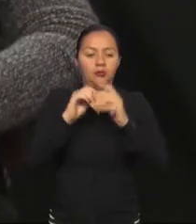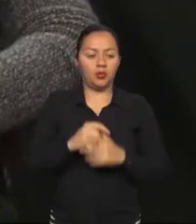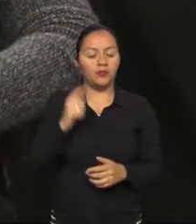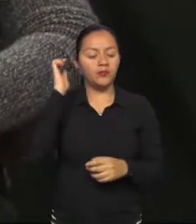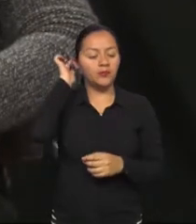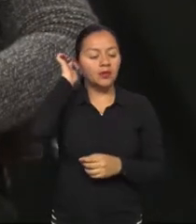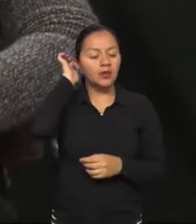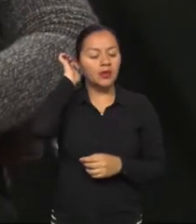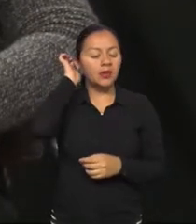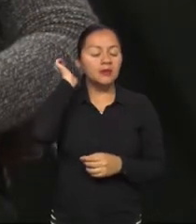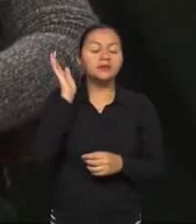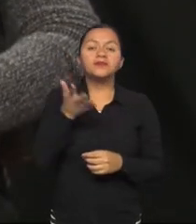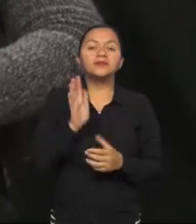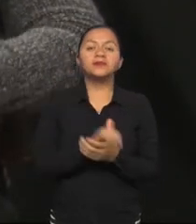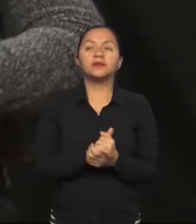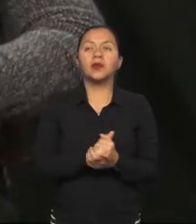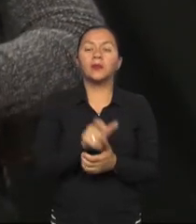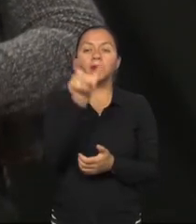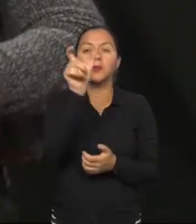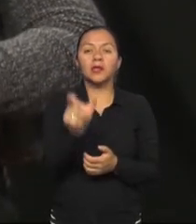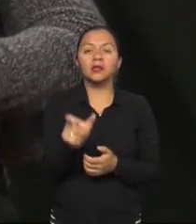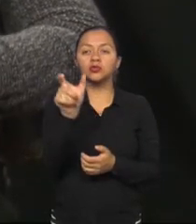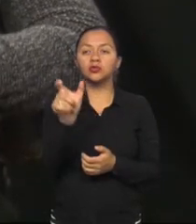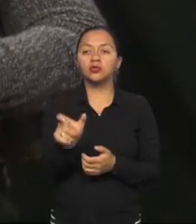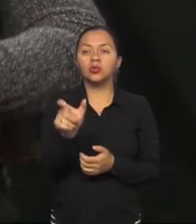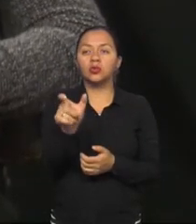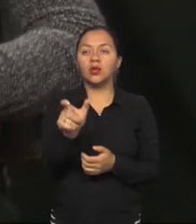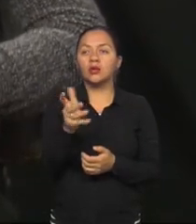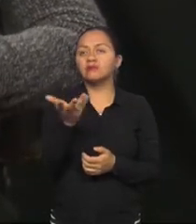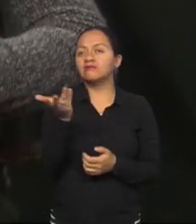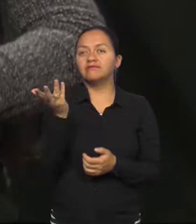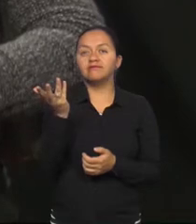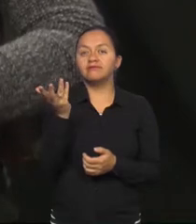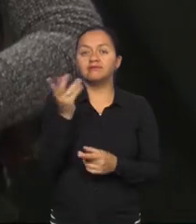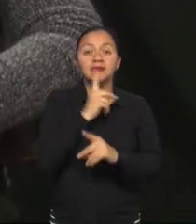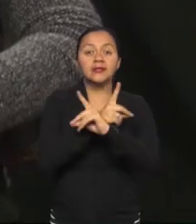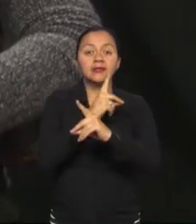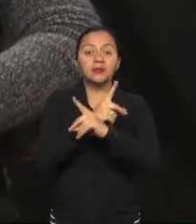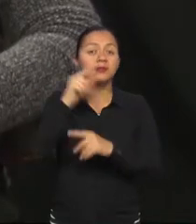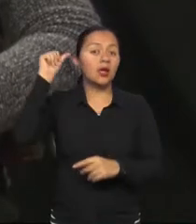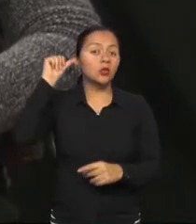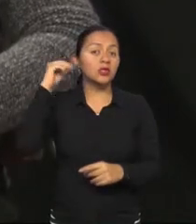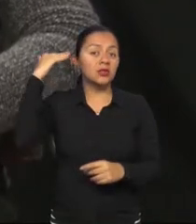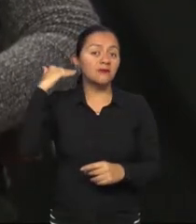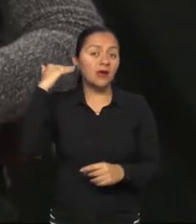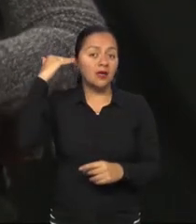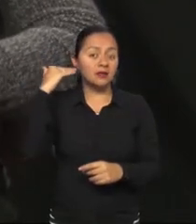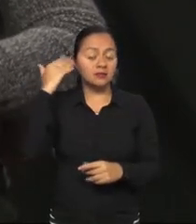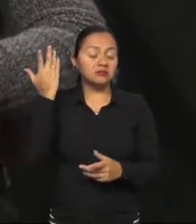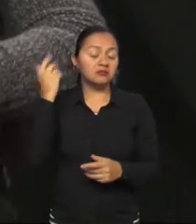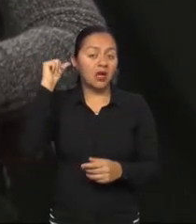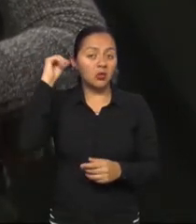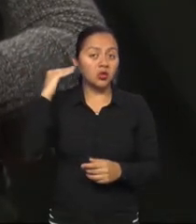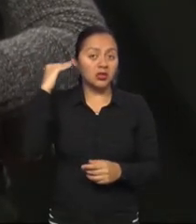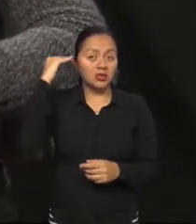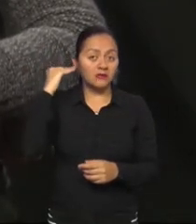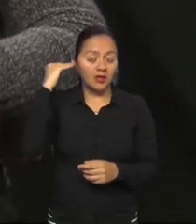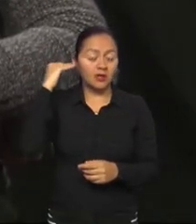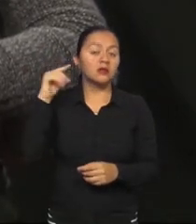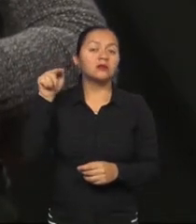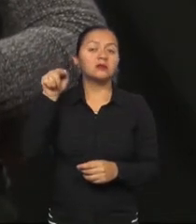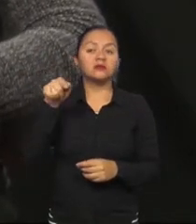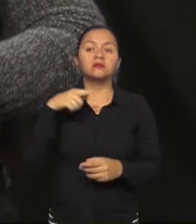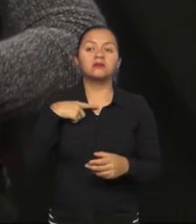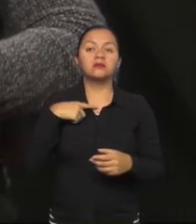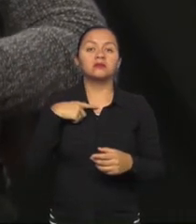una persona con una discapacidad auditiva, por ejemplo, que pertenezca a